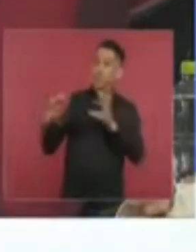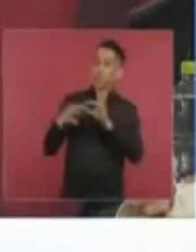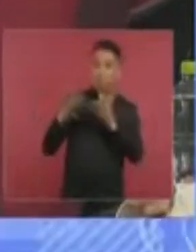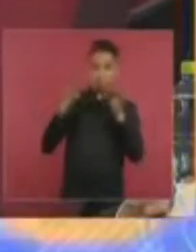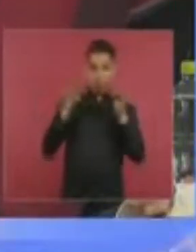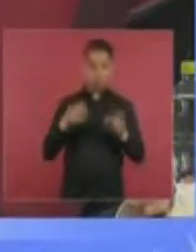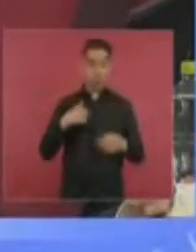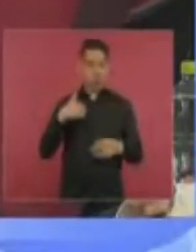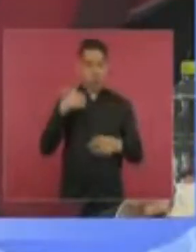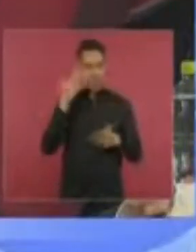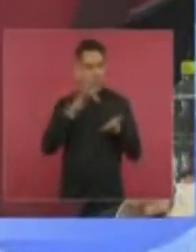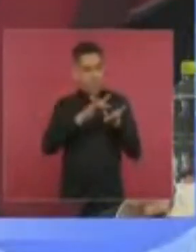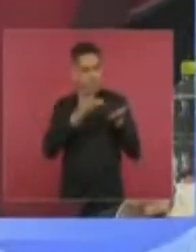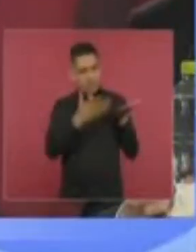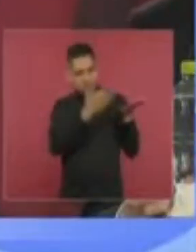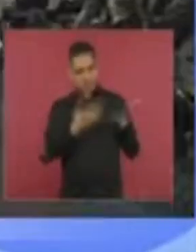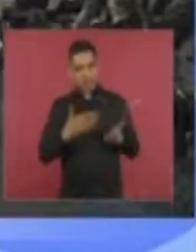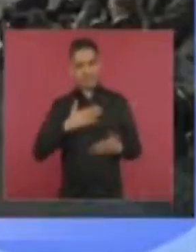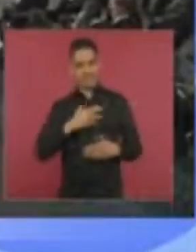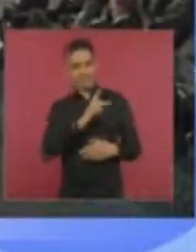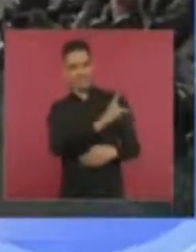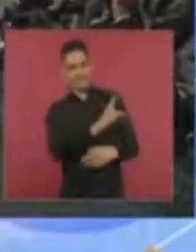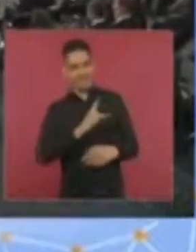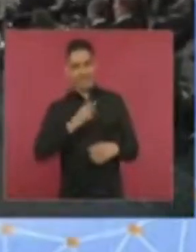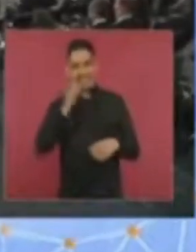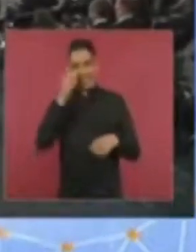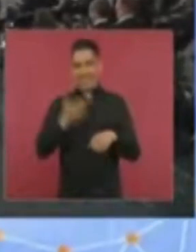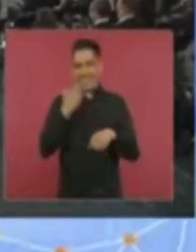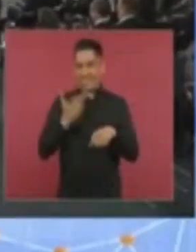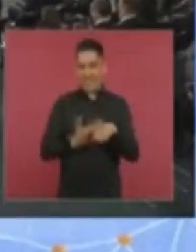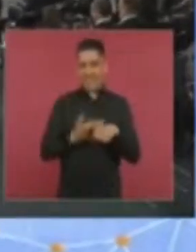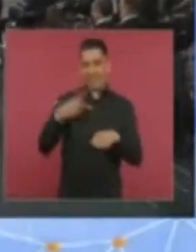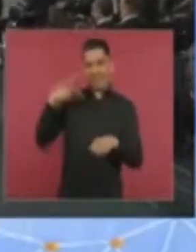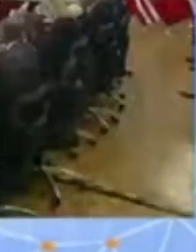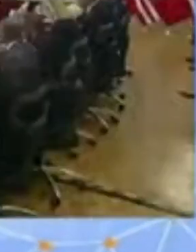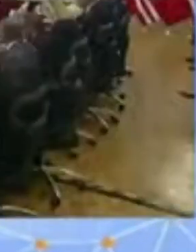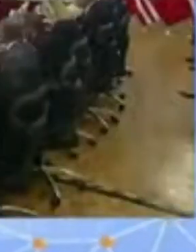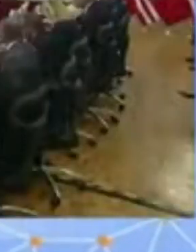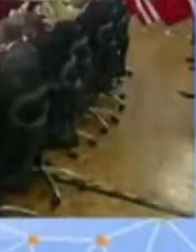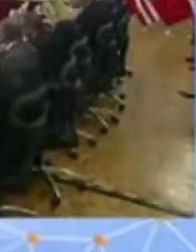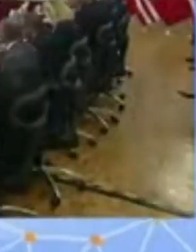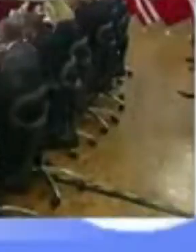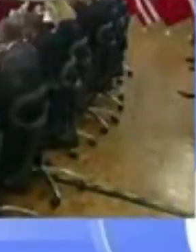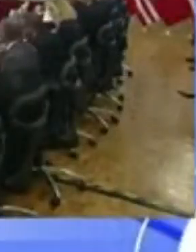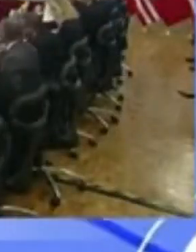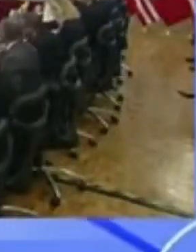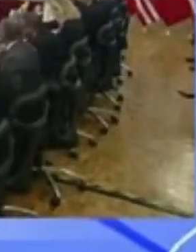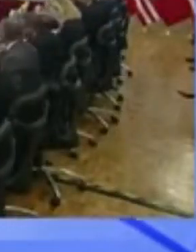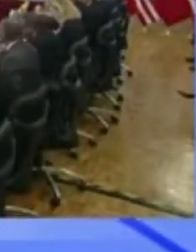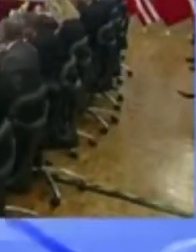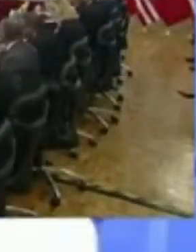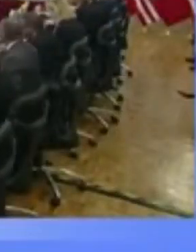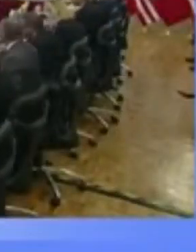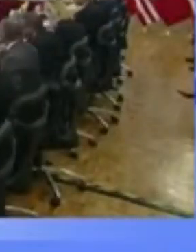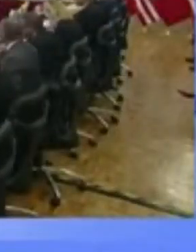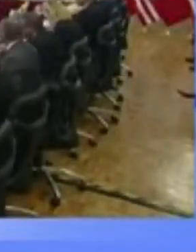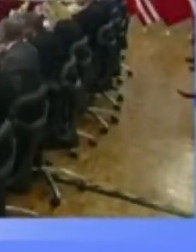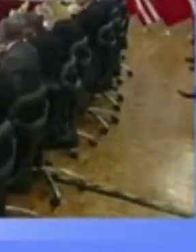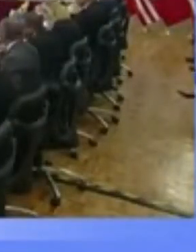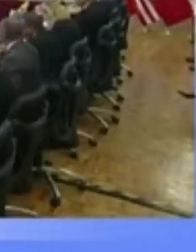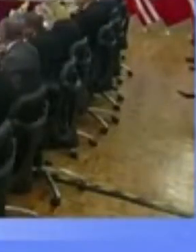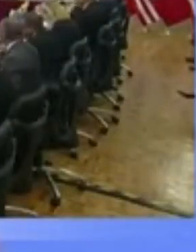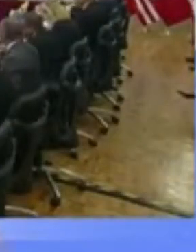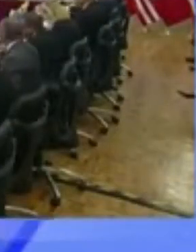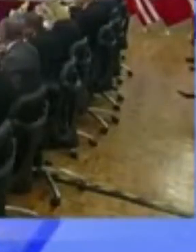policíacas, de seguridad, de las fronteras, de las aduanas, y todas las instituciones involucradas en este tráfico, digamos, ¿no?,